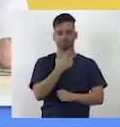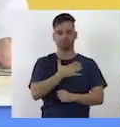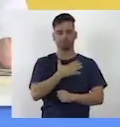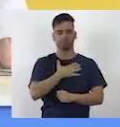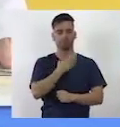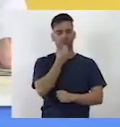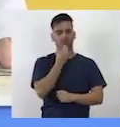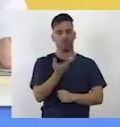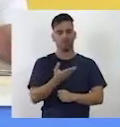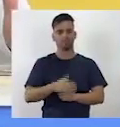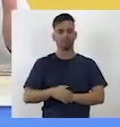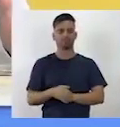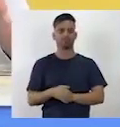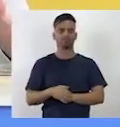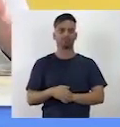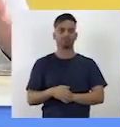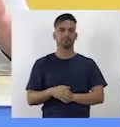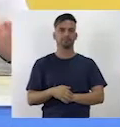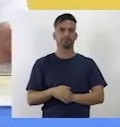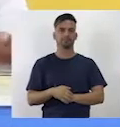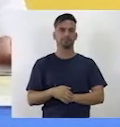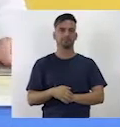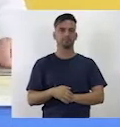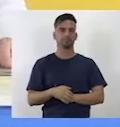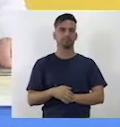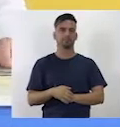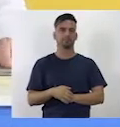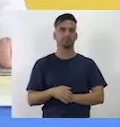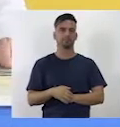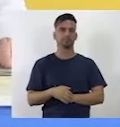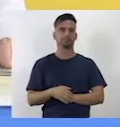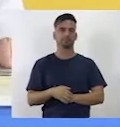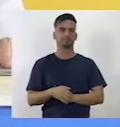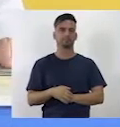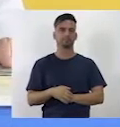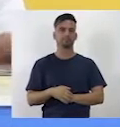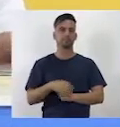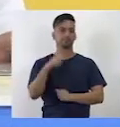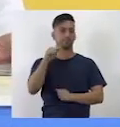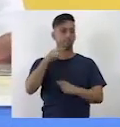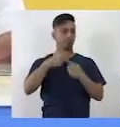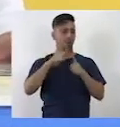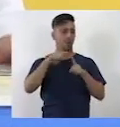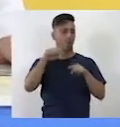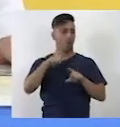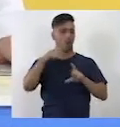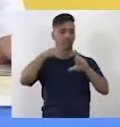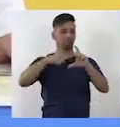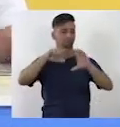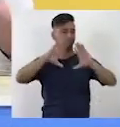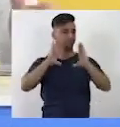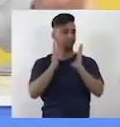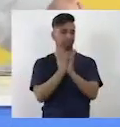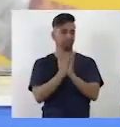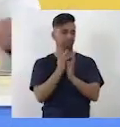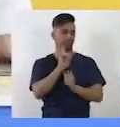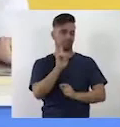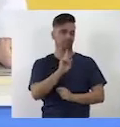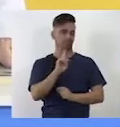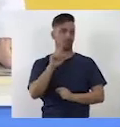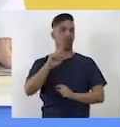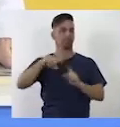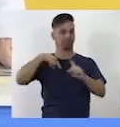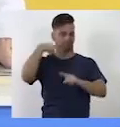pero se puede hacer pero el tema no lo abarca como tal en este momento si no se estudian el pre lo que van a universidad los